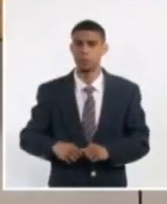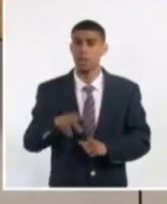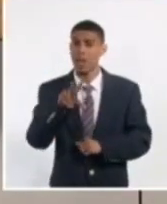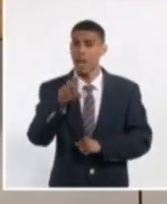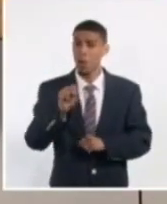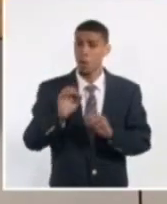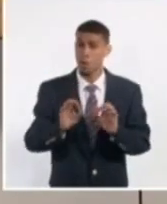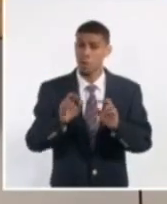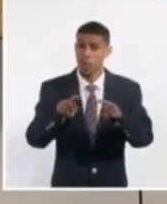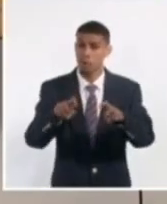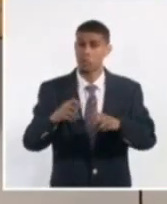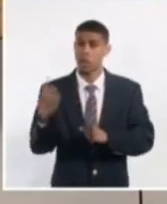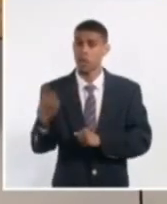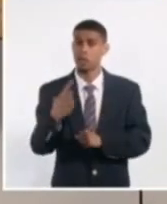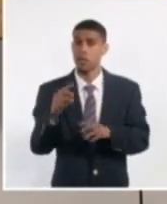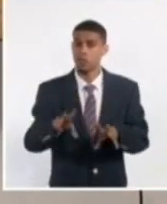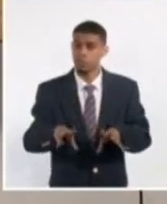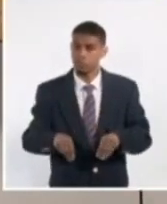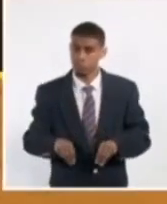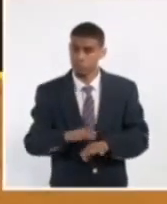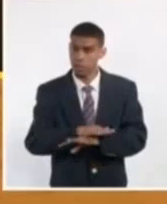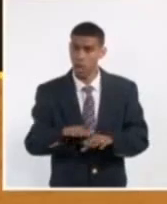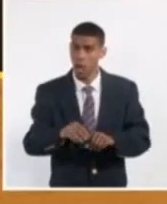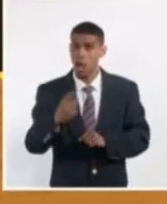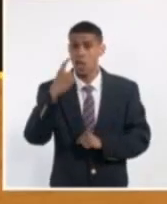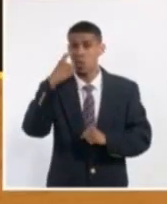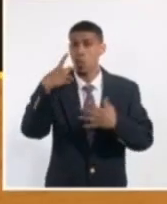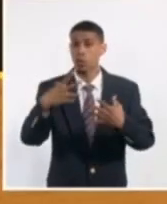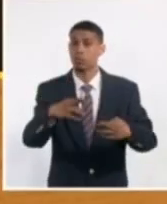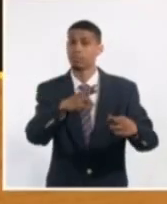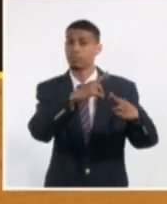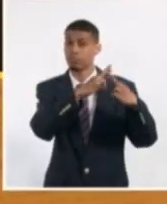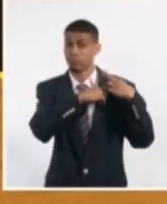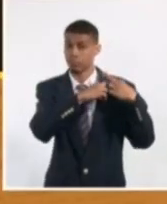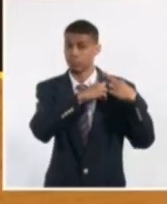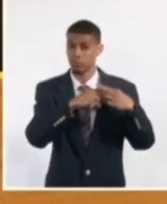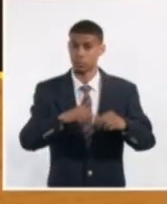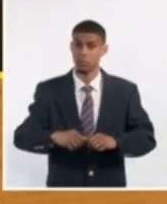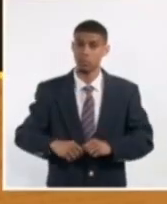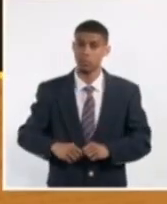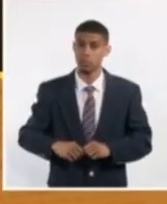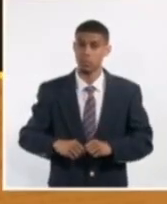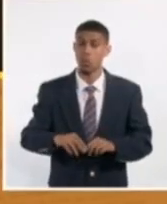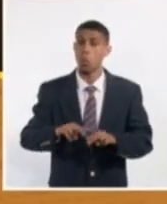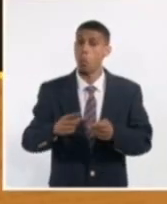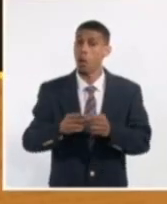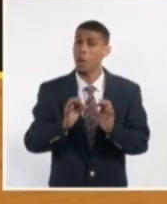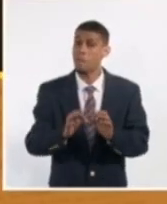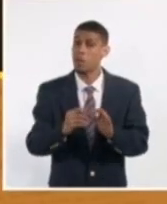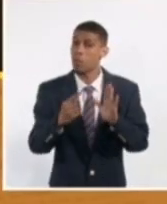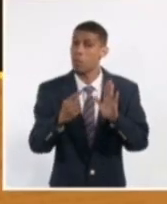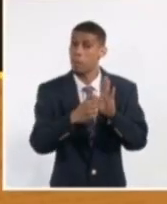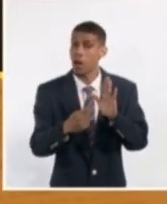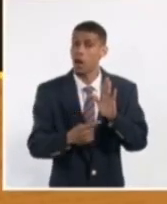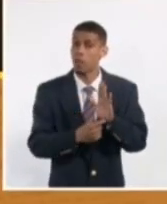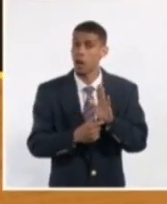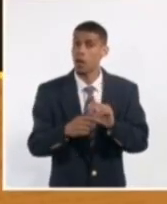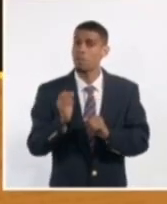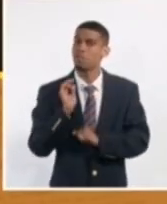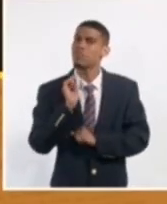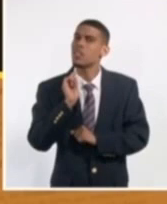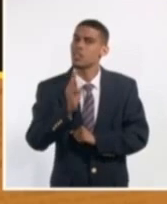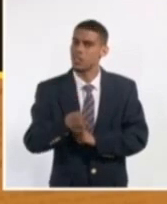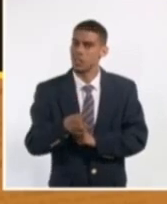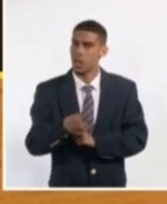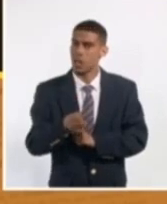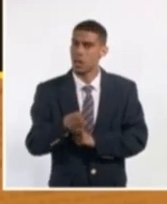Asamblea Nacional asumirá próximamente una importante responsabilidad, ya que se concibe entre sus atribuciones la de designar a propuesta